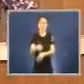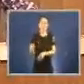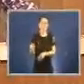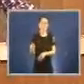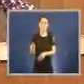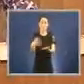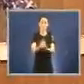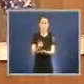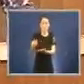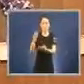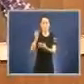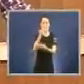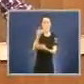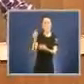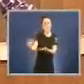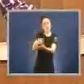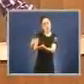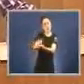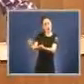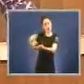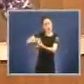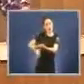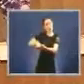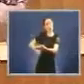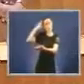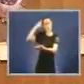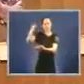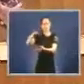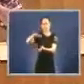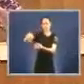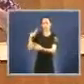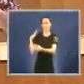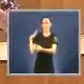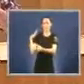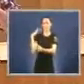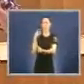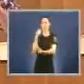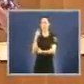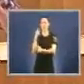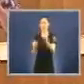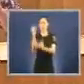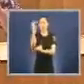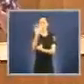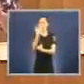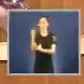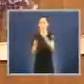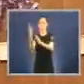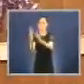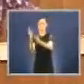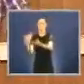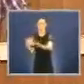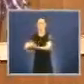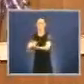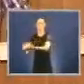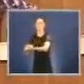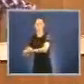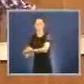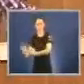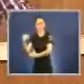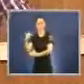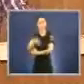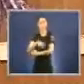recaudación sabemos todas e todos que subiu espectacularmente nos últimos 5 anos. Subiu un 50%, que significan en